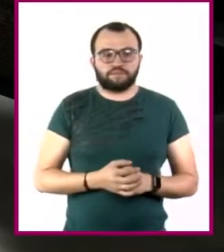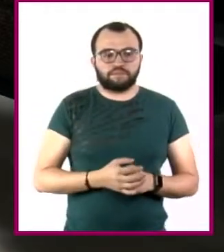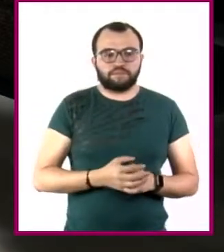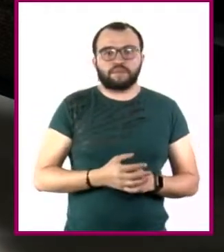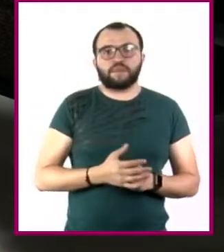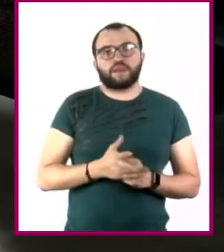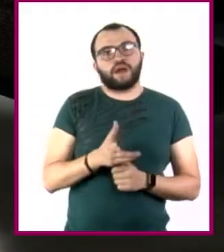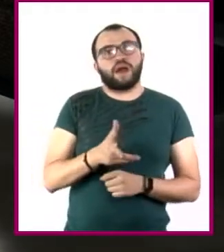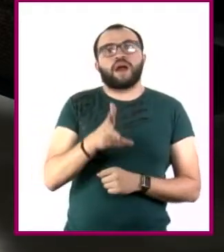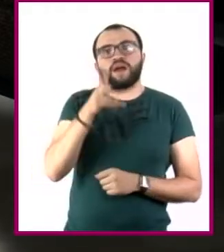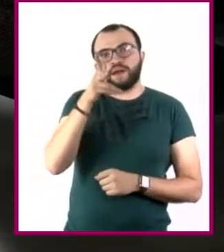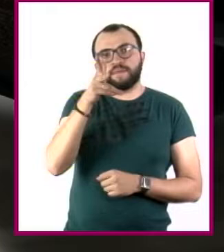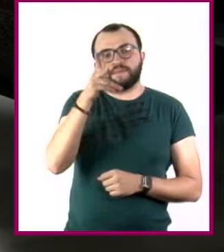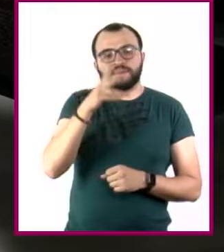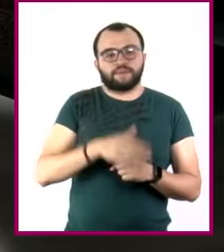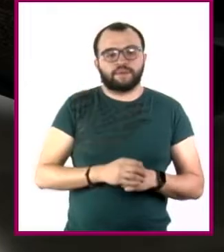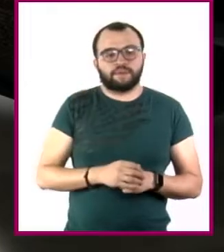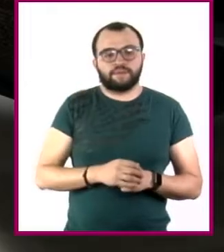cámara.